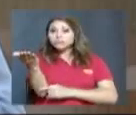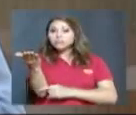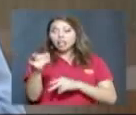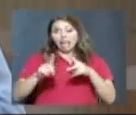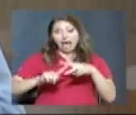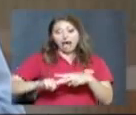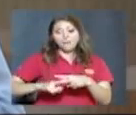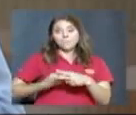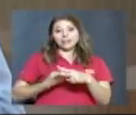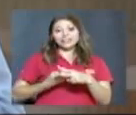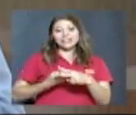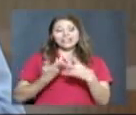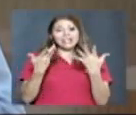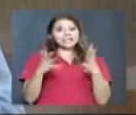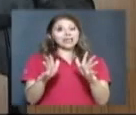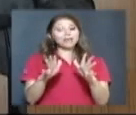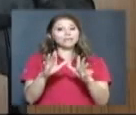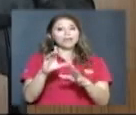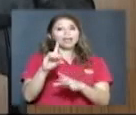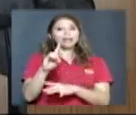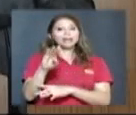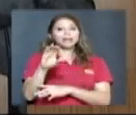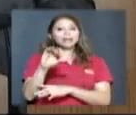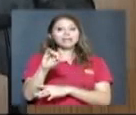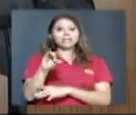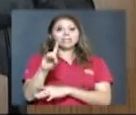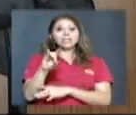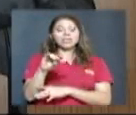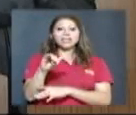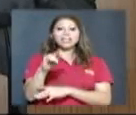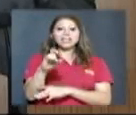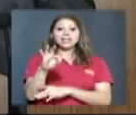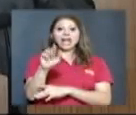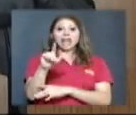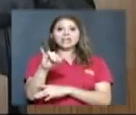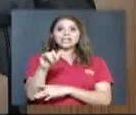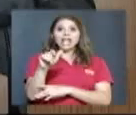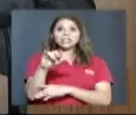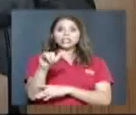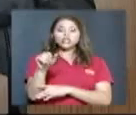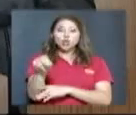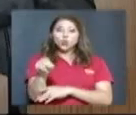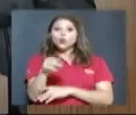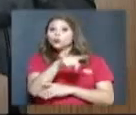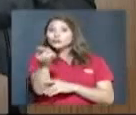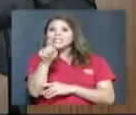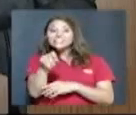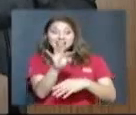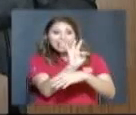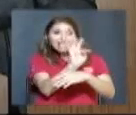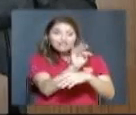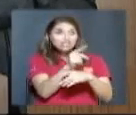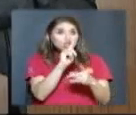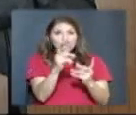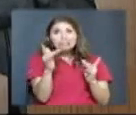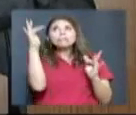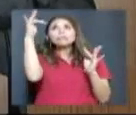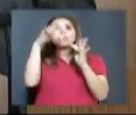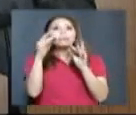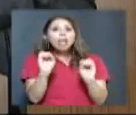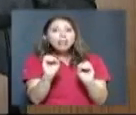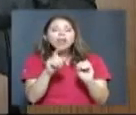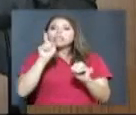la digitalización necesita un aparatito en su casa si el televisor no está... ¿Sí? Porque a mí me parece que eso es importante. Hay